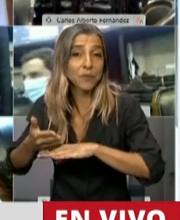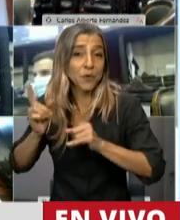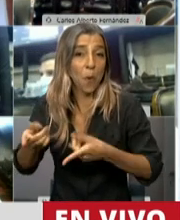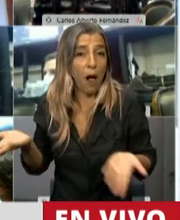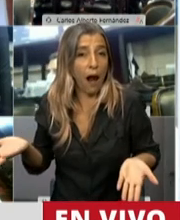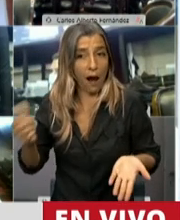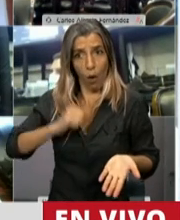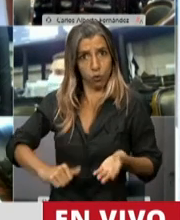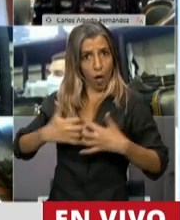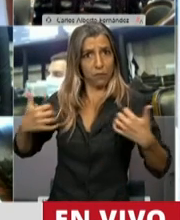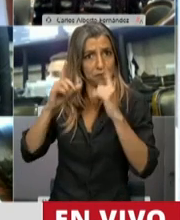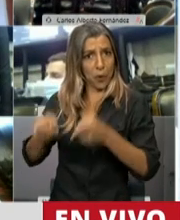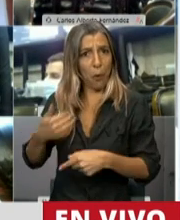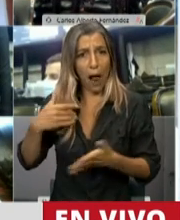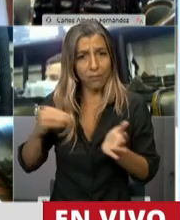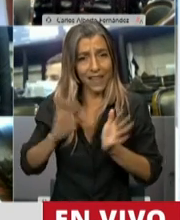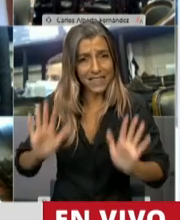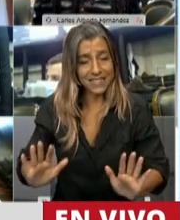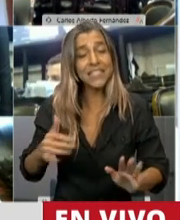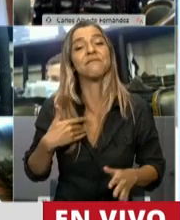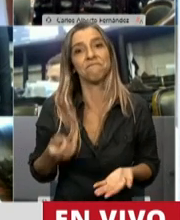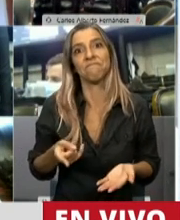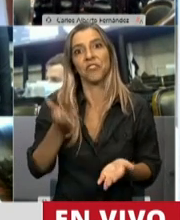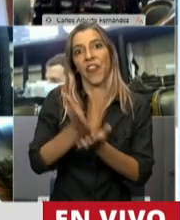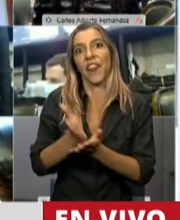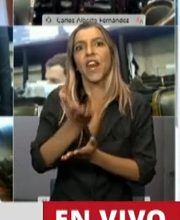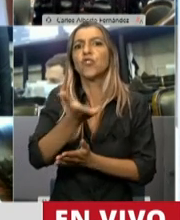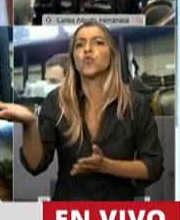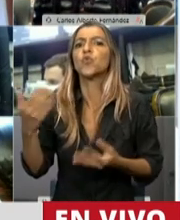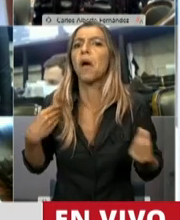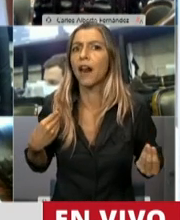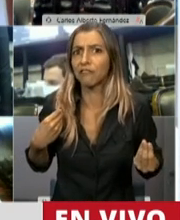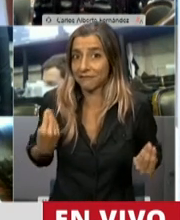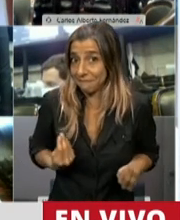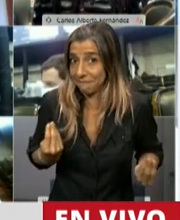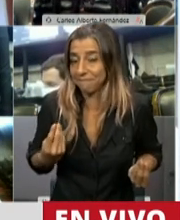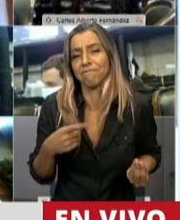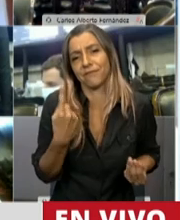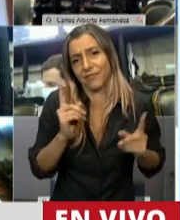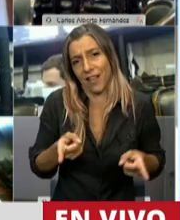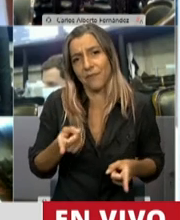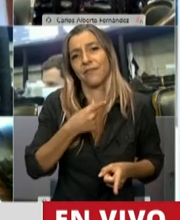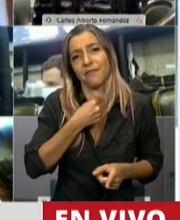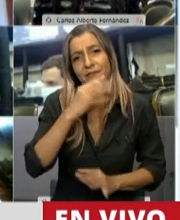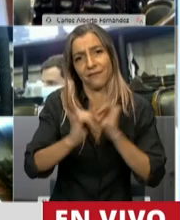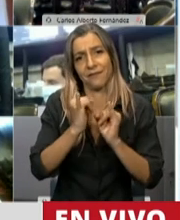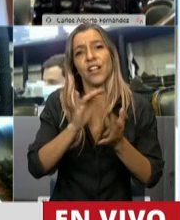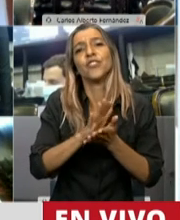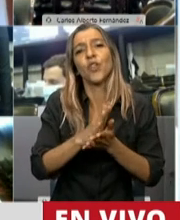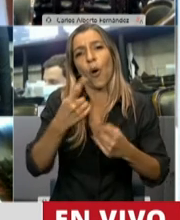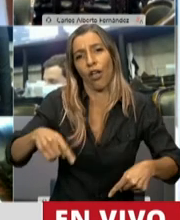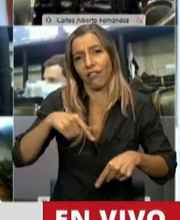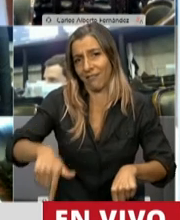expresó la Comisión Interamericana de Derechos Humanos. También no podemos dejar de mencionar las restricciones que aquí se han